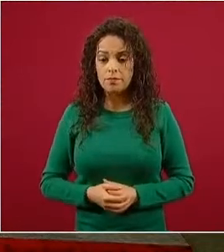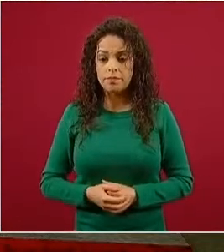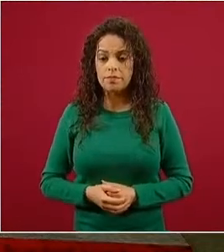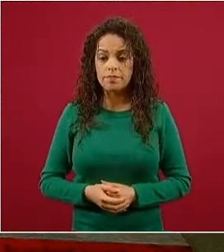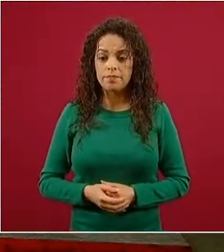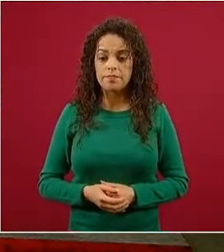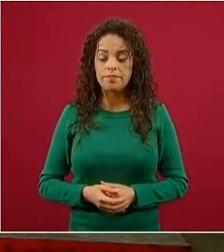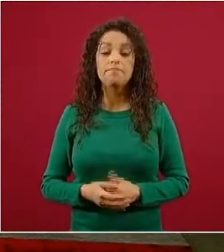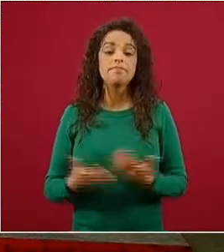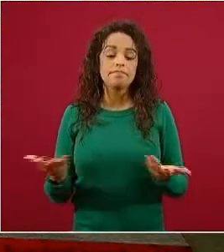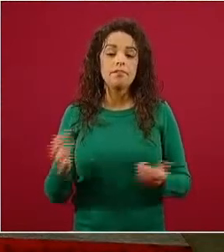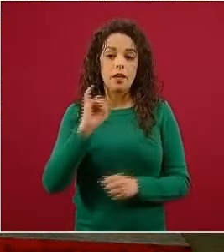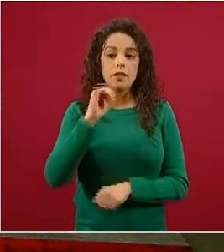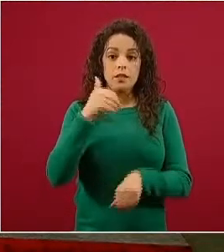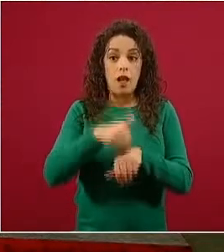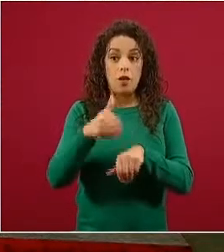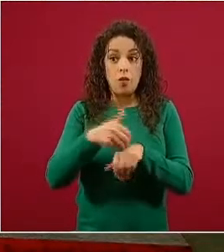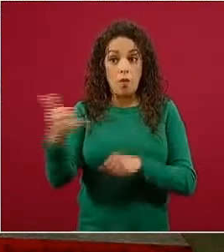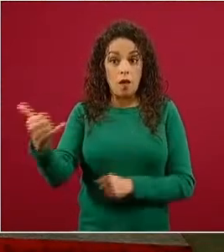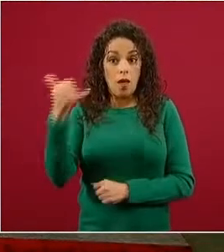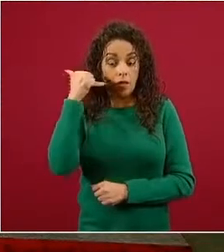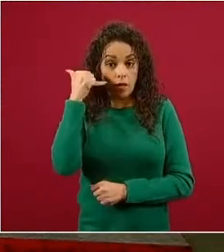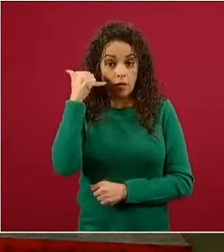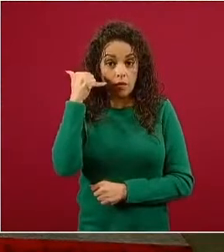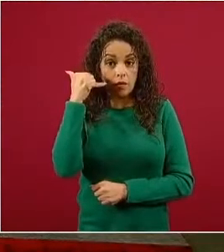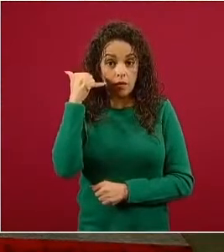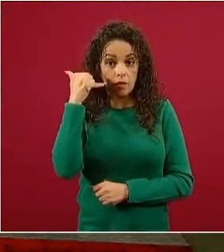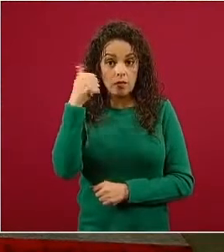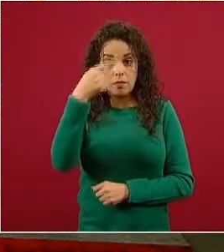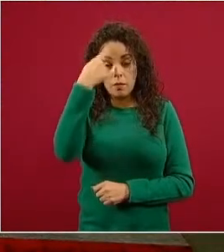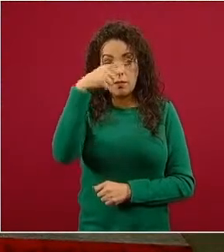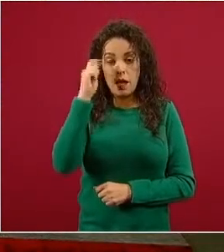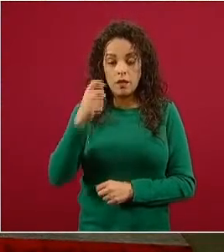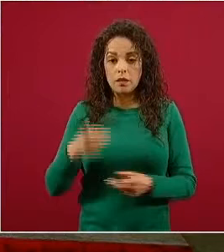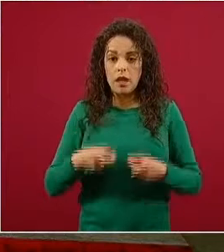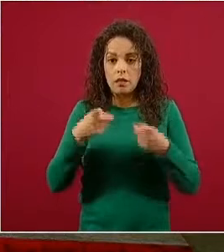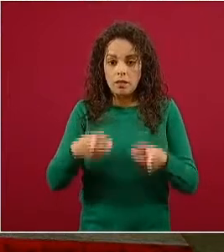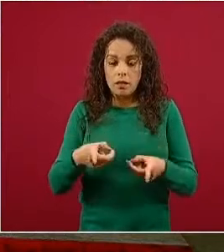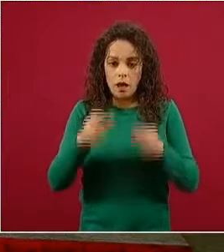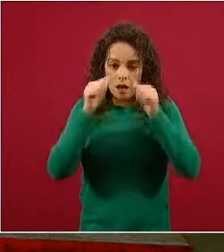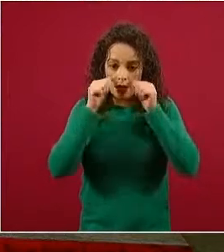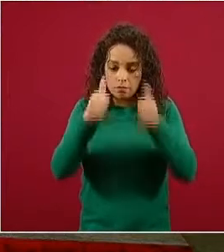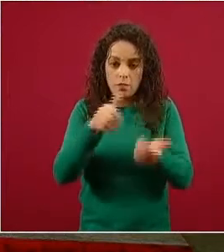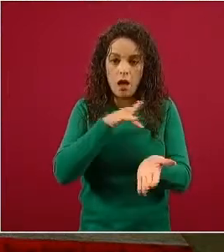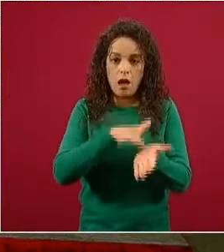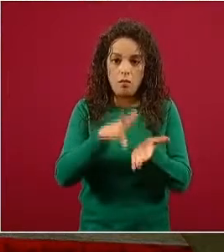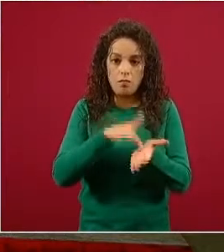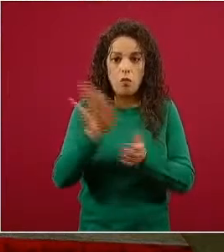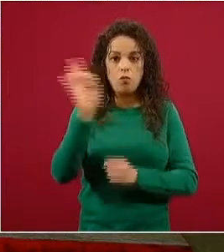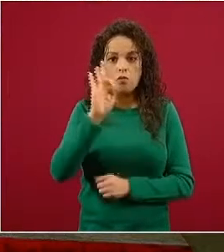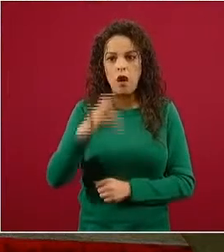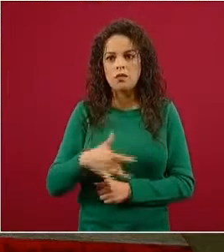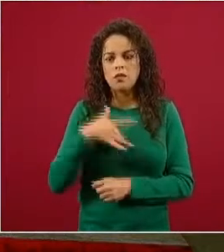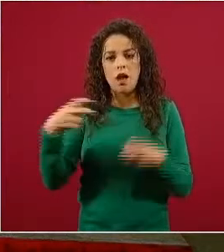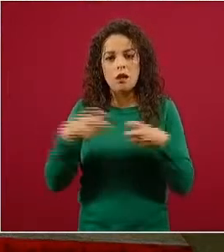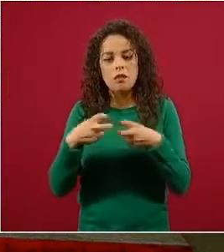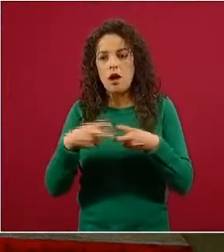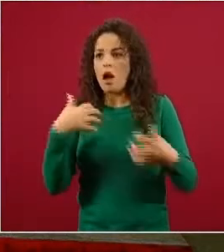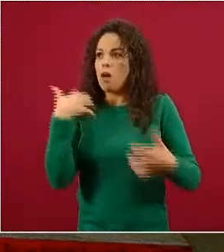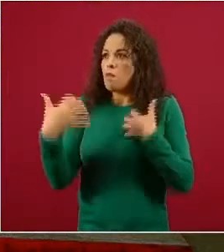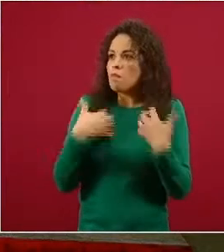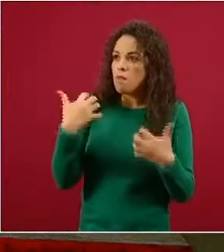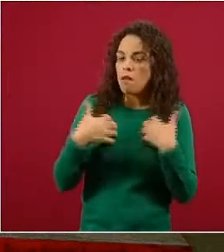porcentaje a influenza, en tal porcentaje a SARS-CoV-2 seguramente, y en tales porcentajes al resto de